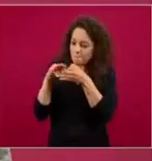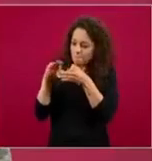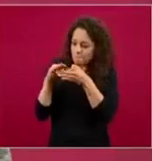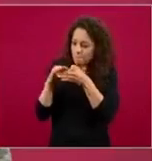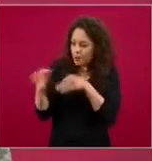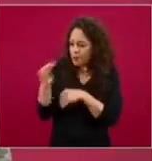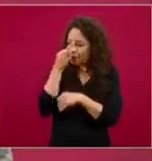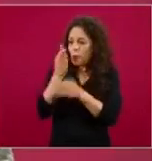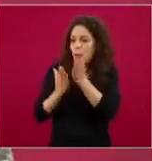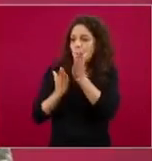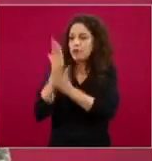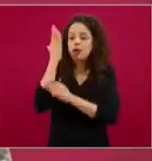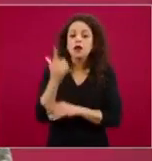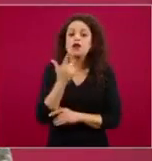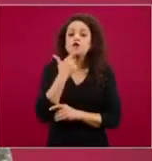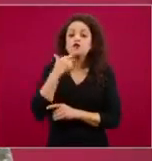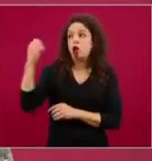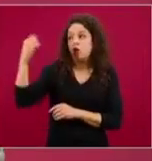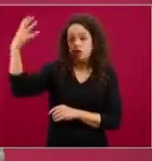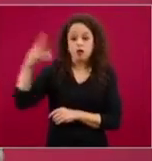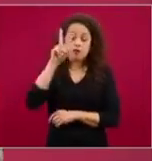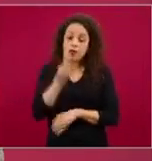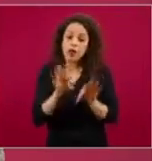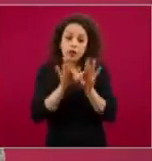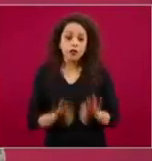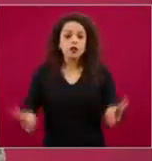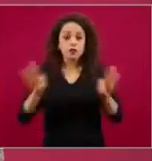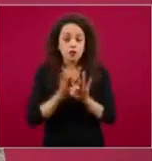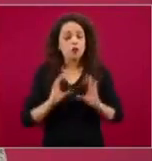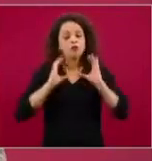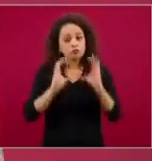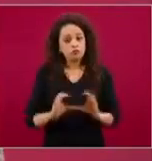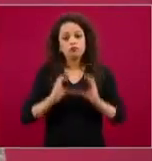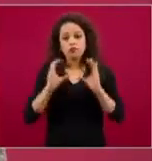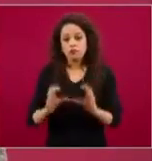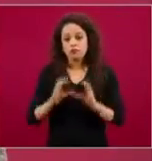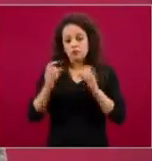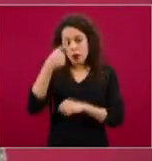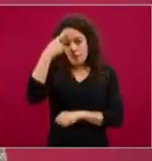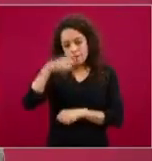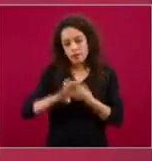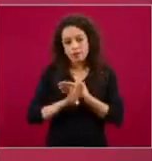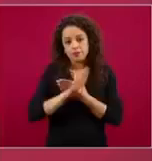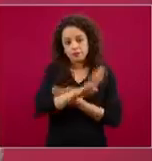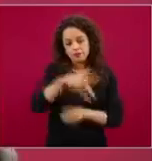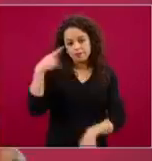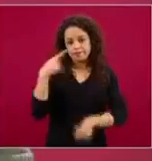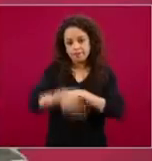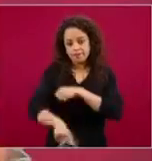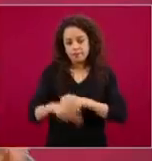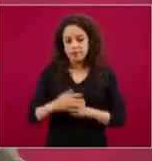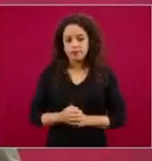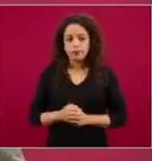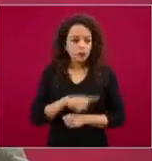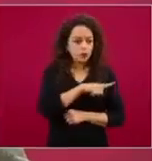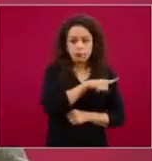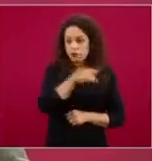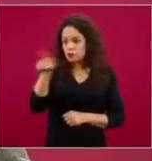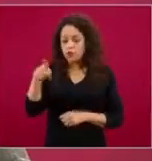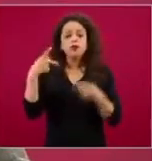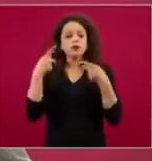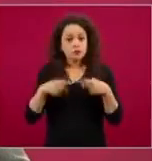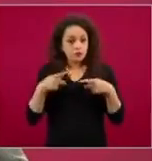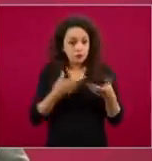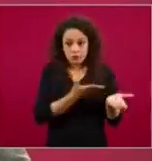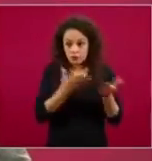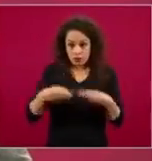rojo y es muy importante que tomen las medidas correspondientes para disminuir el riesgo. Usted, como persona que vive